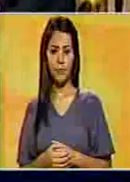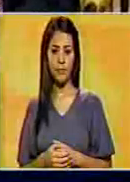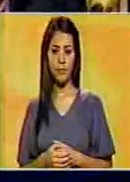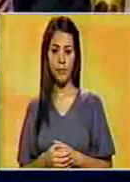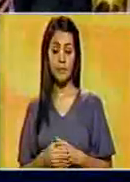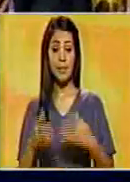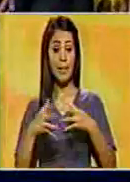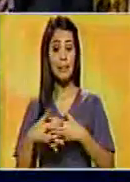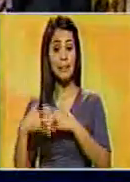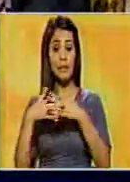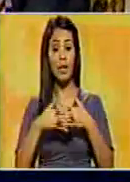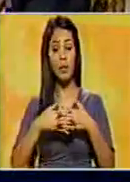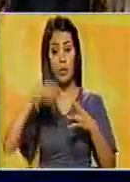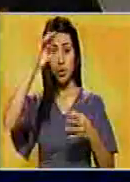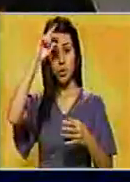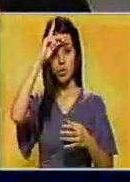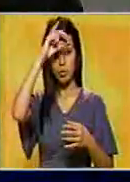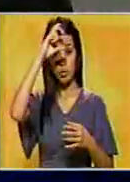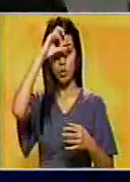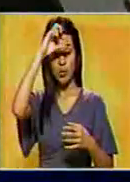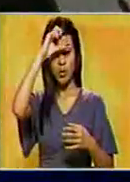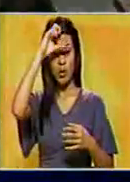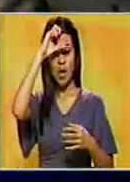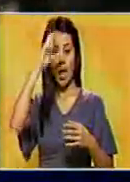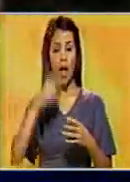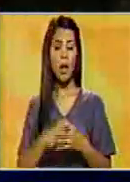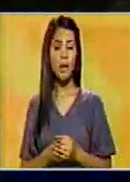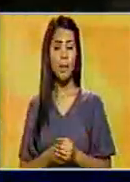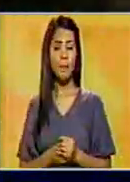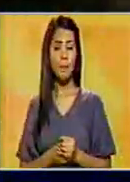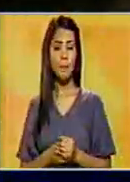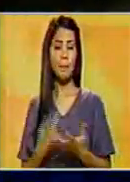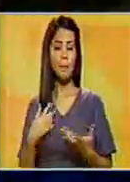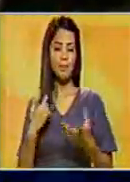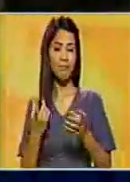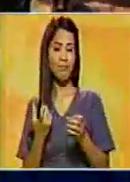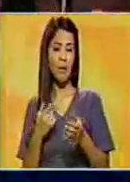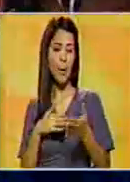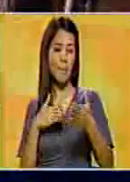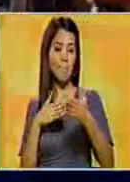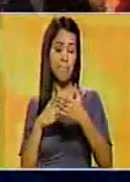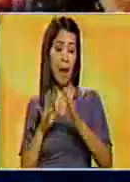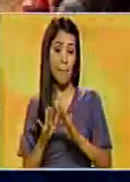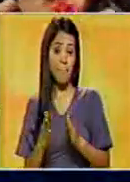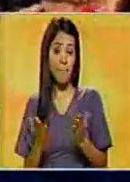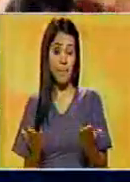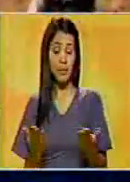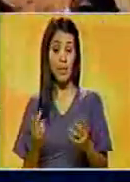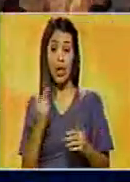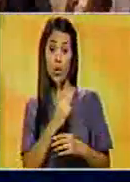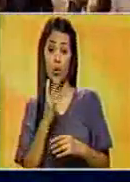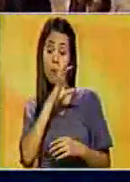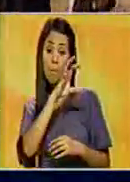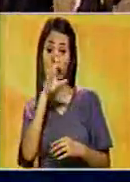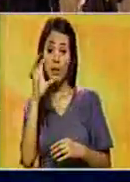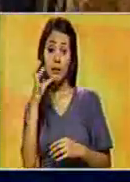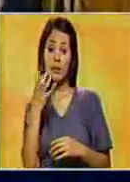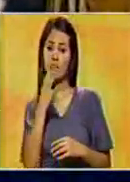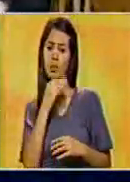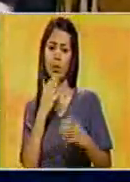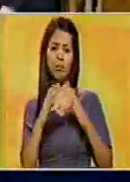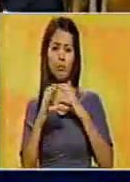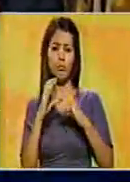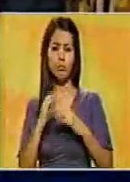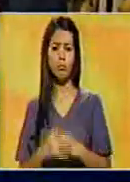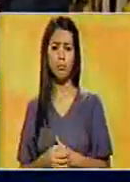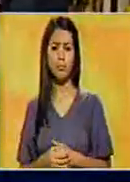Estados Unidos y Turquía decidieron congelar recíprocamente la concesión de visas, según informaron ambos países en comunicados.